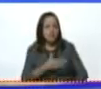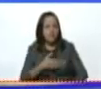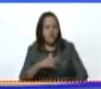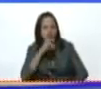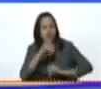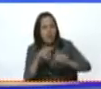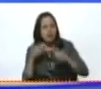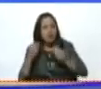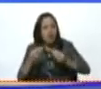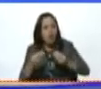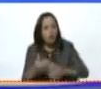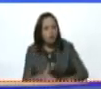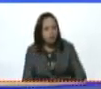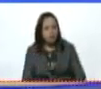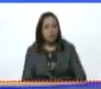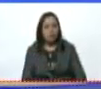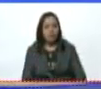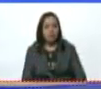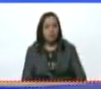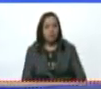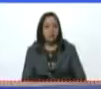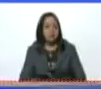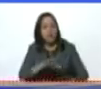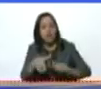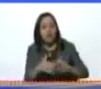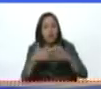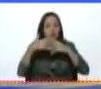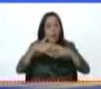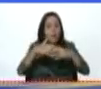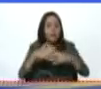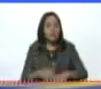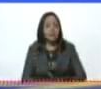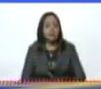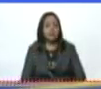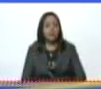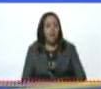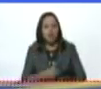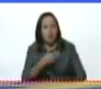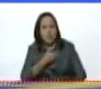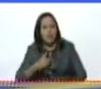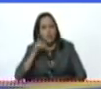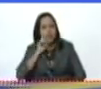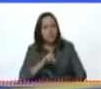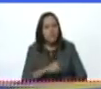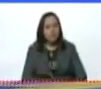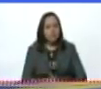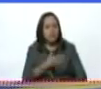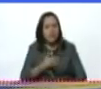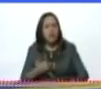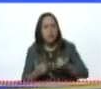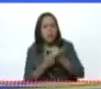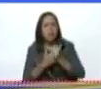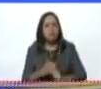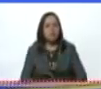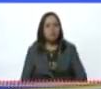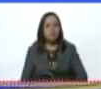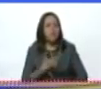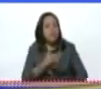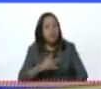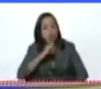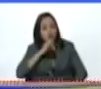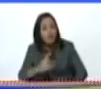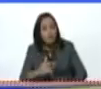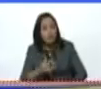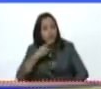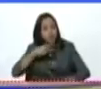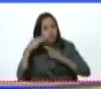información útil de ustedes, los pequeños y medianos industrias. No quiero que nos engañen, pido su apoyo. Quiero información